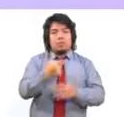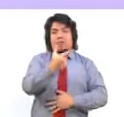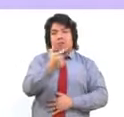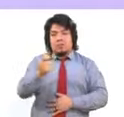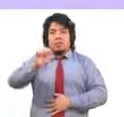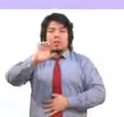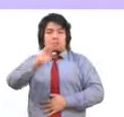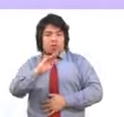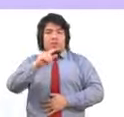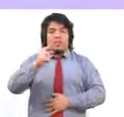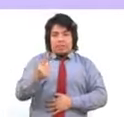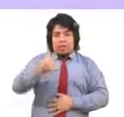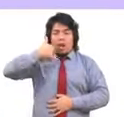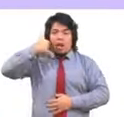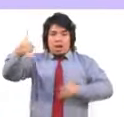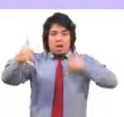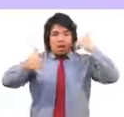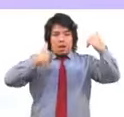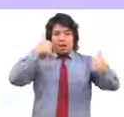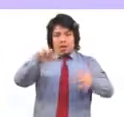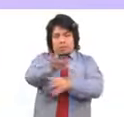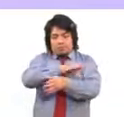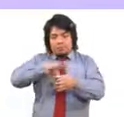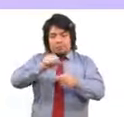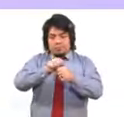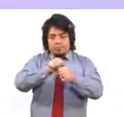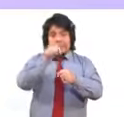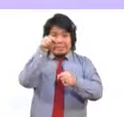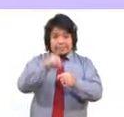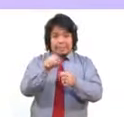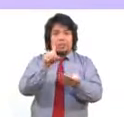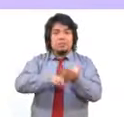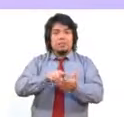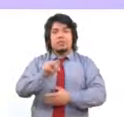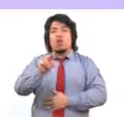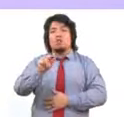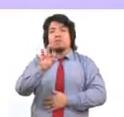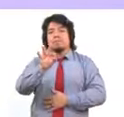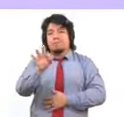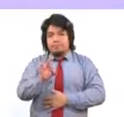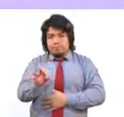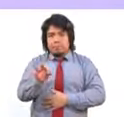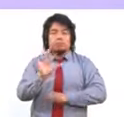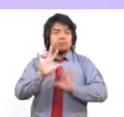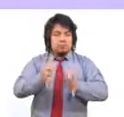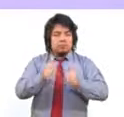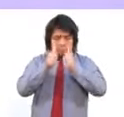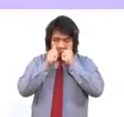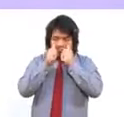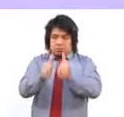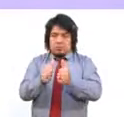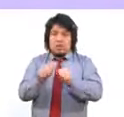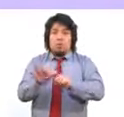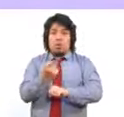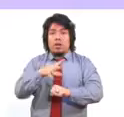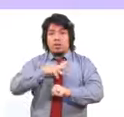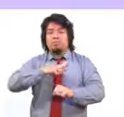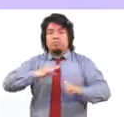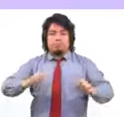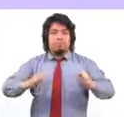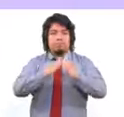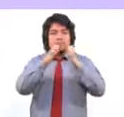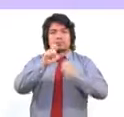21.791 llamadas totales, de las cuales el 80% ha tenido un tratamiento de emergencias y